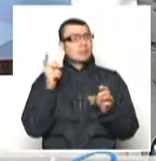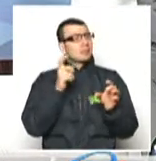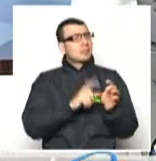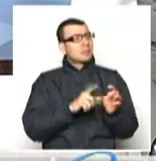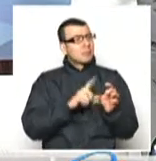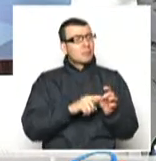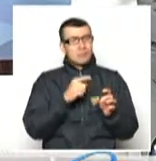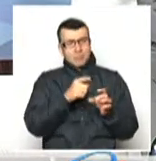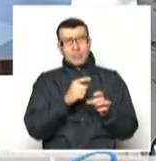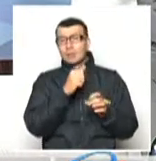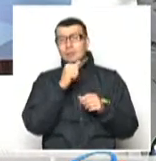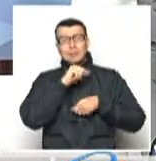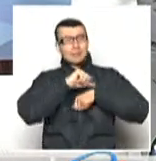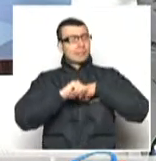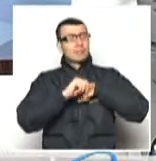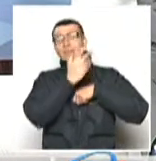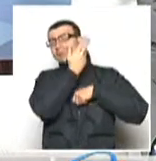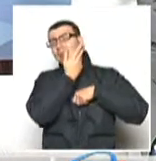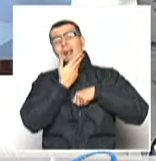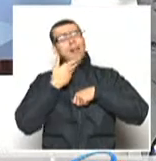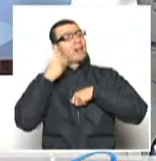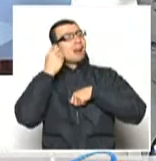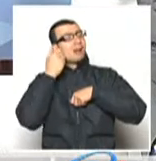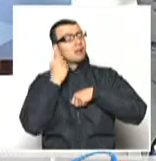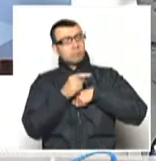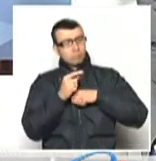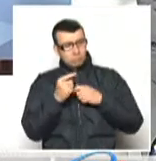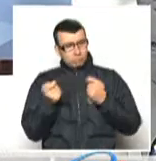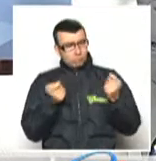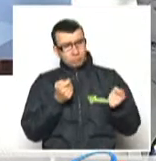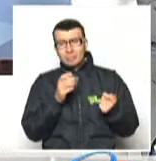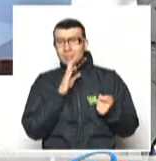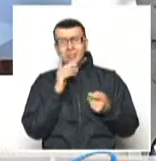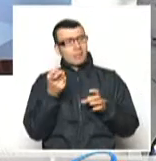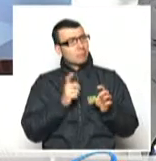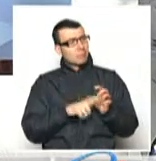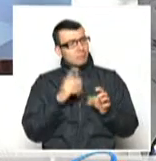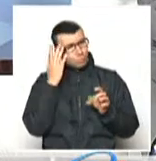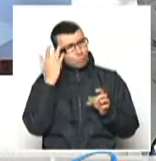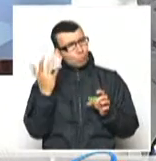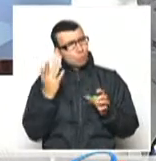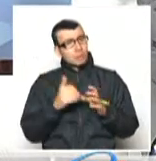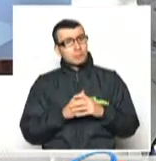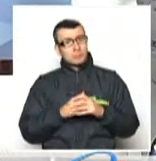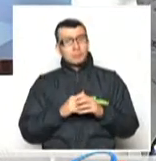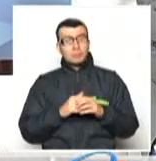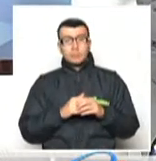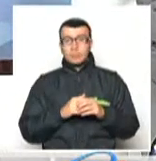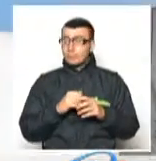de procedimientos, qué campo de acción tienen ustedes en el paciente? Bueno, la verdad,